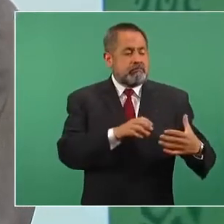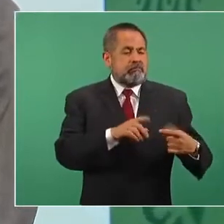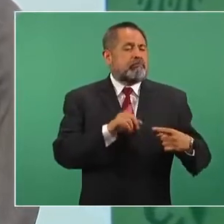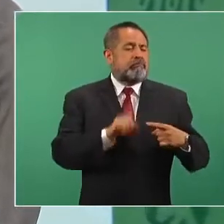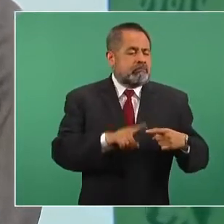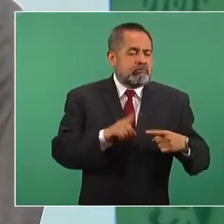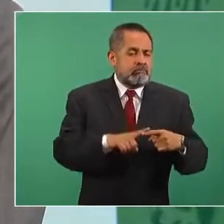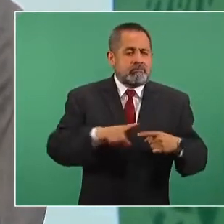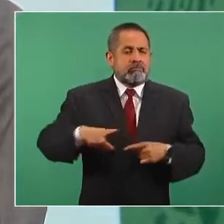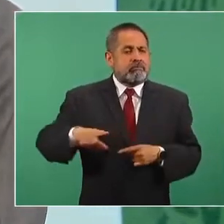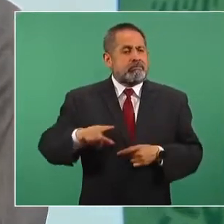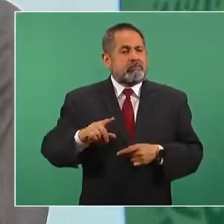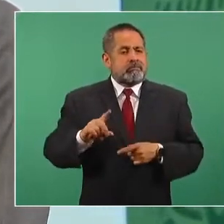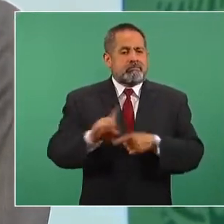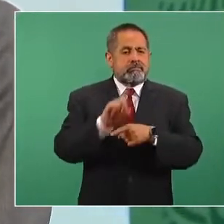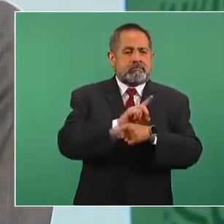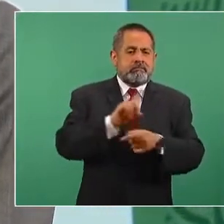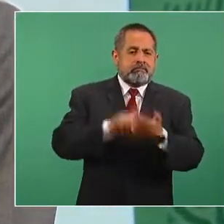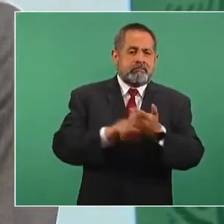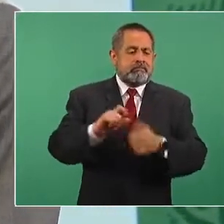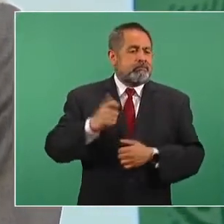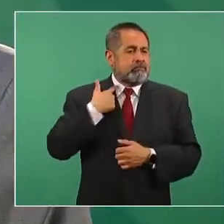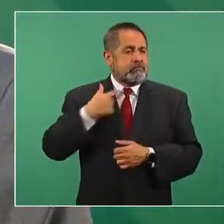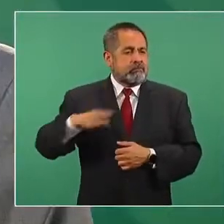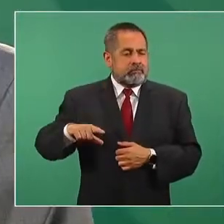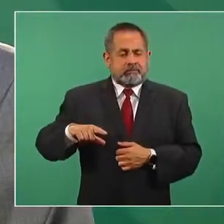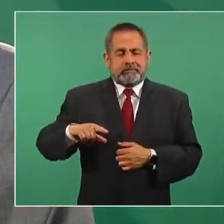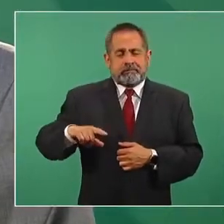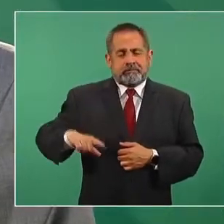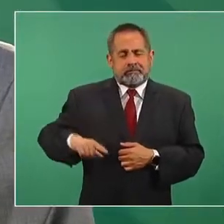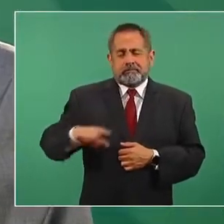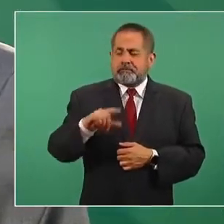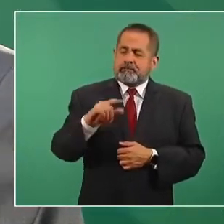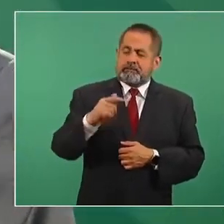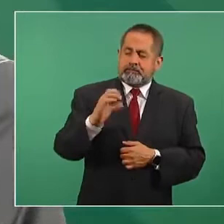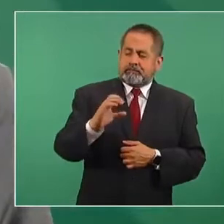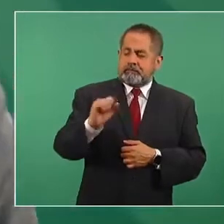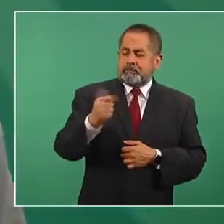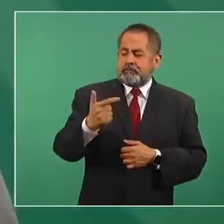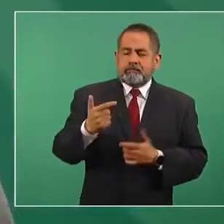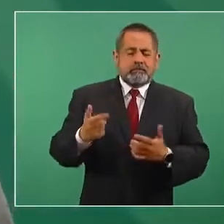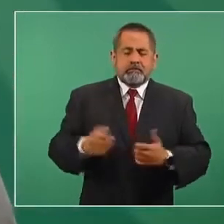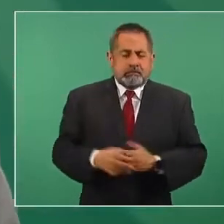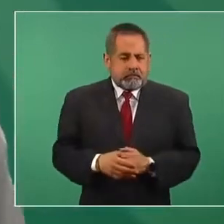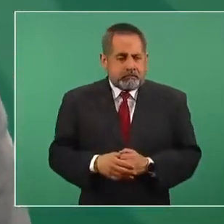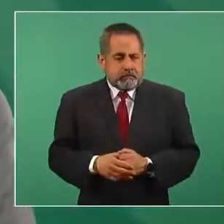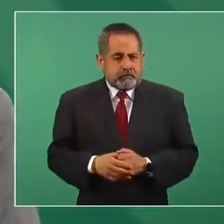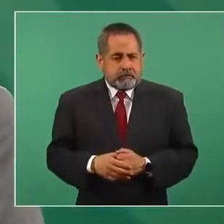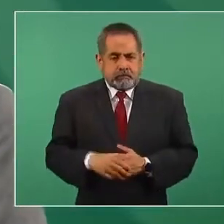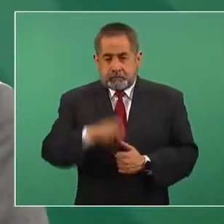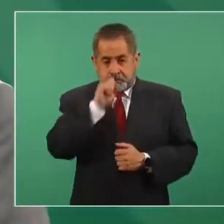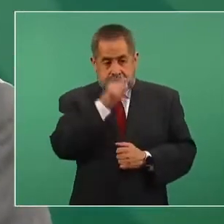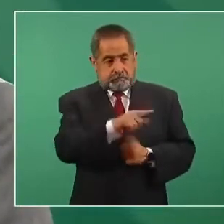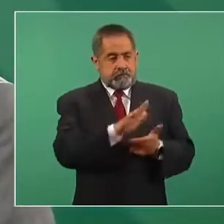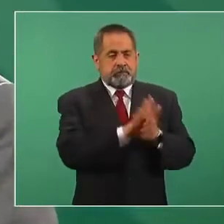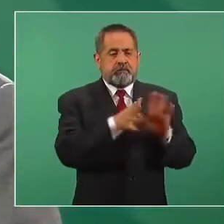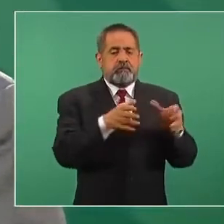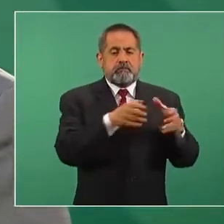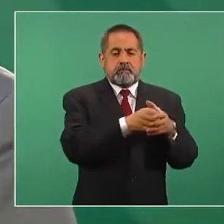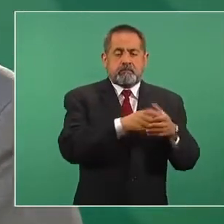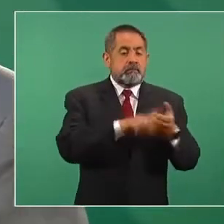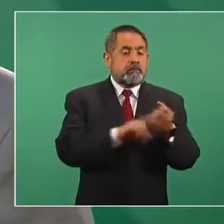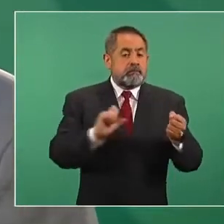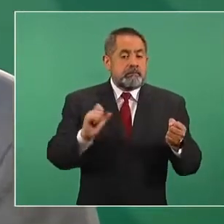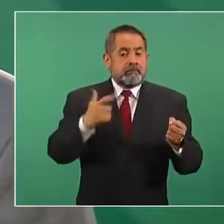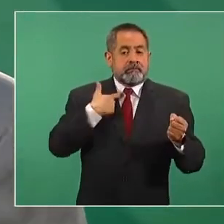gobierno de Carlos Salinas de Gortari. Entre ellos se encuentra también el exministro